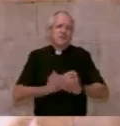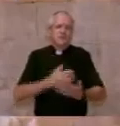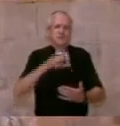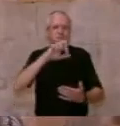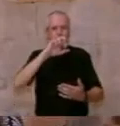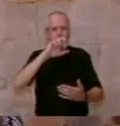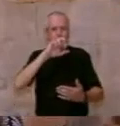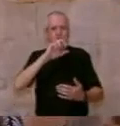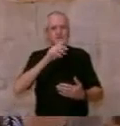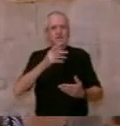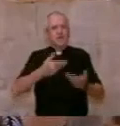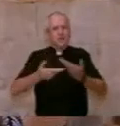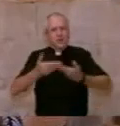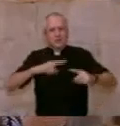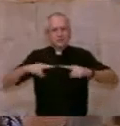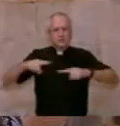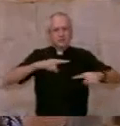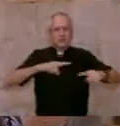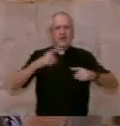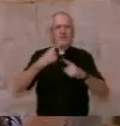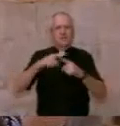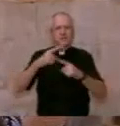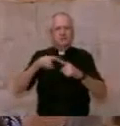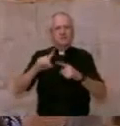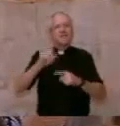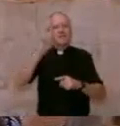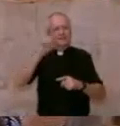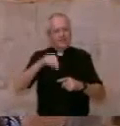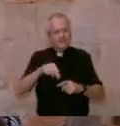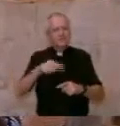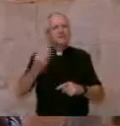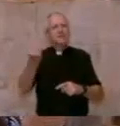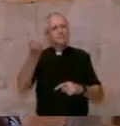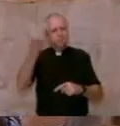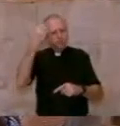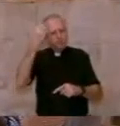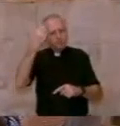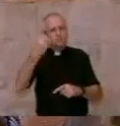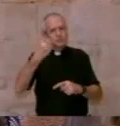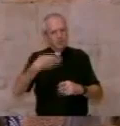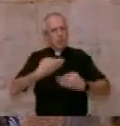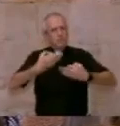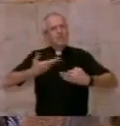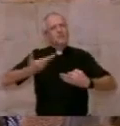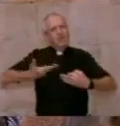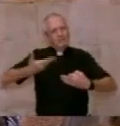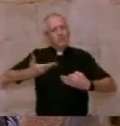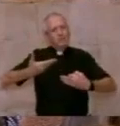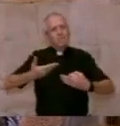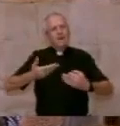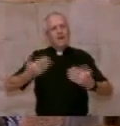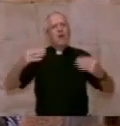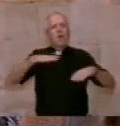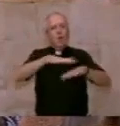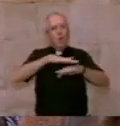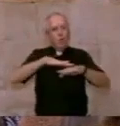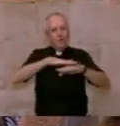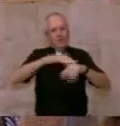y en pericia al administrar las cosas y también en doctrina, y pareces apto para gobernar dicha